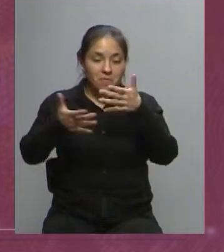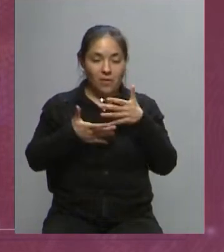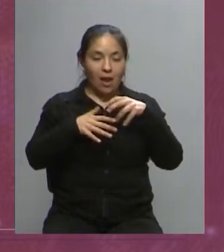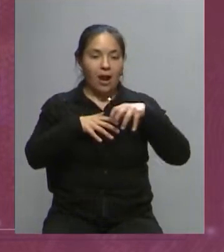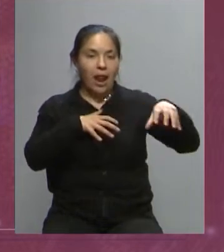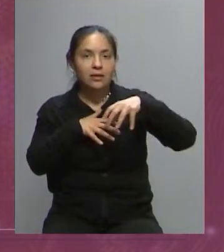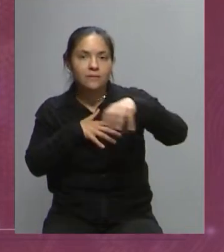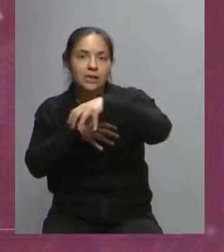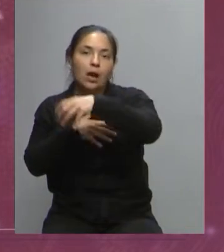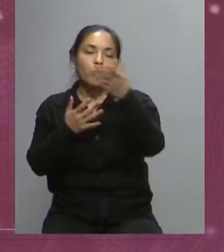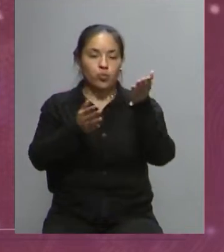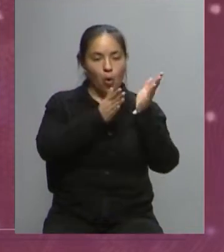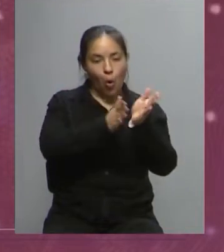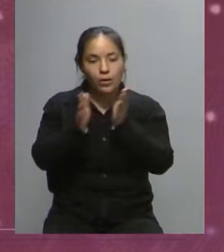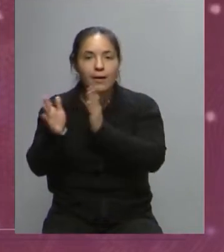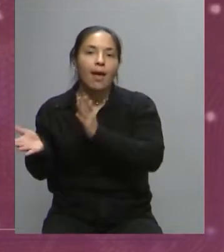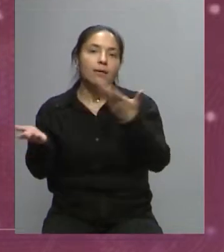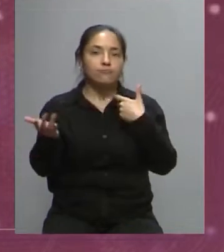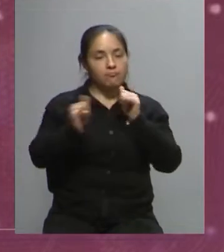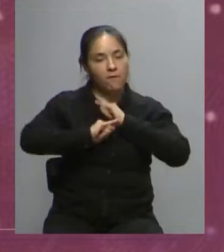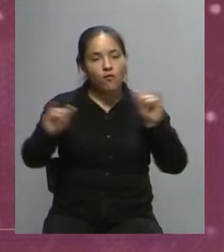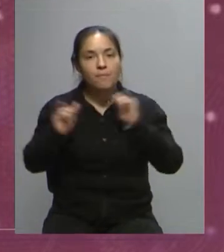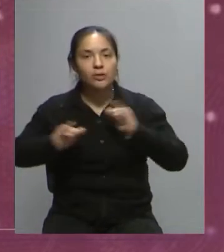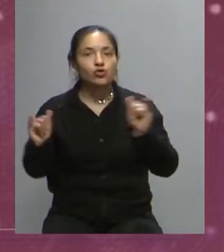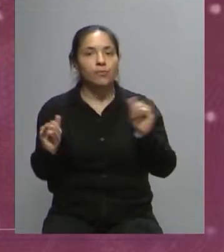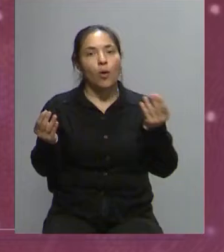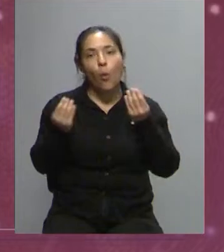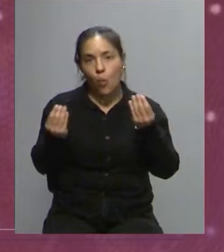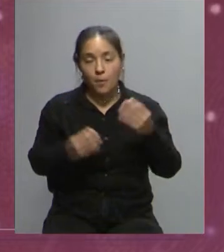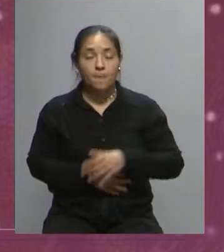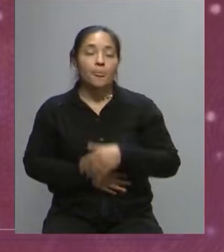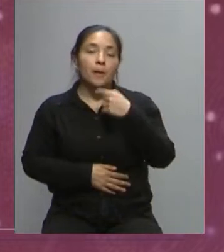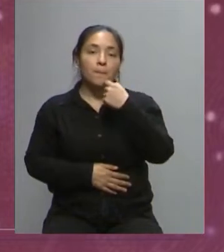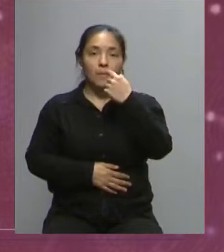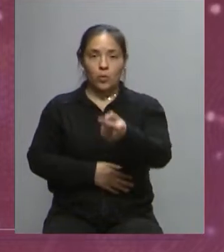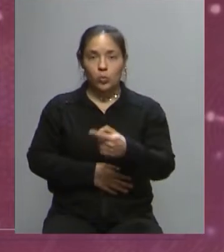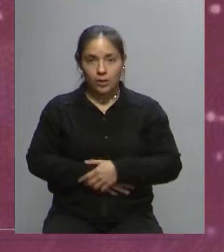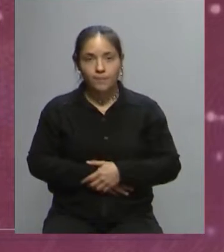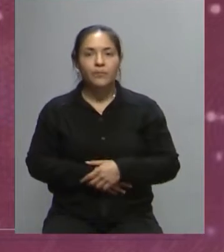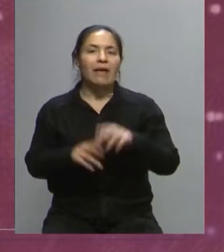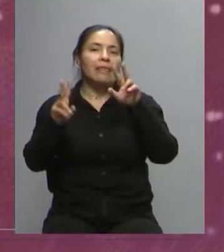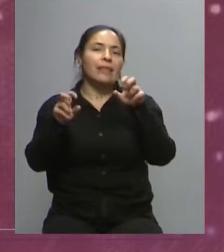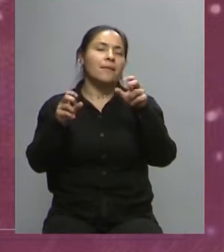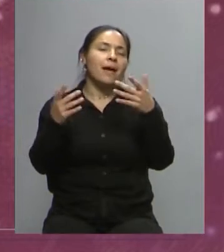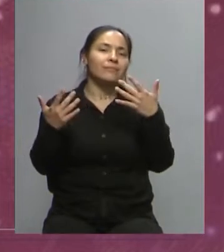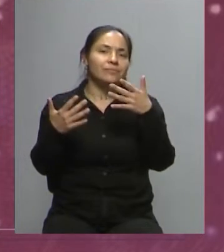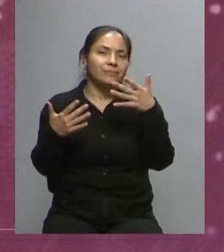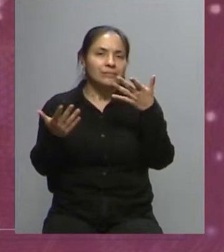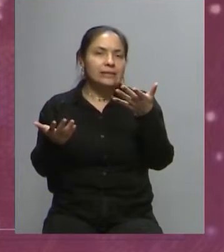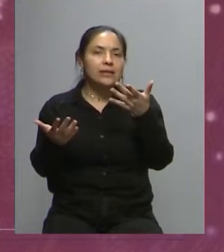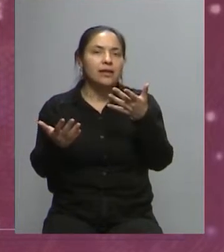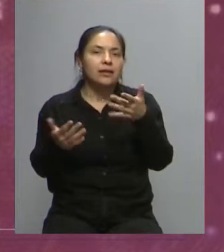u ordenar la información. Así que, bueno, Walter, sin entrar, digamos, en